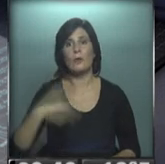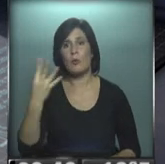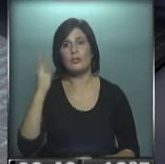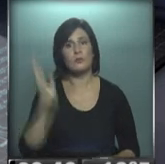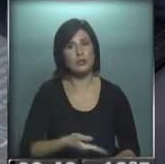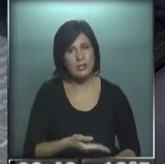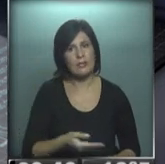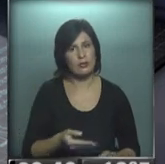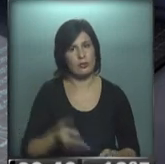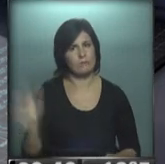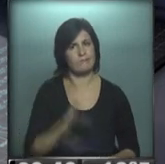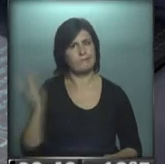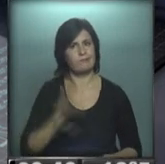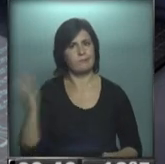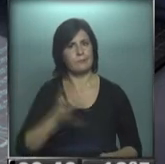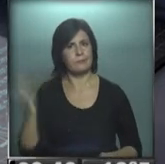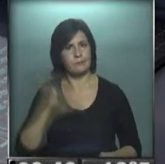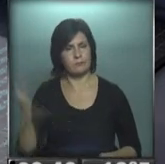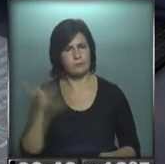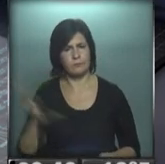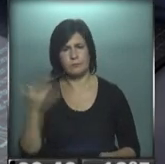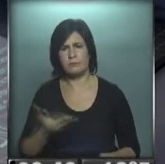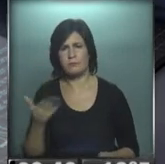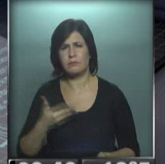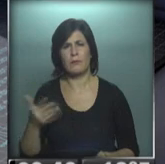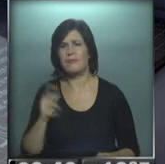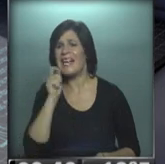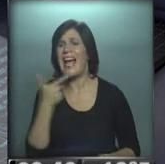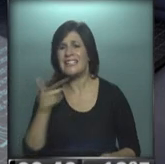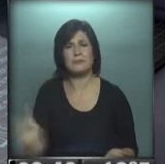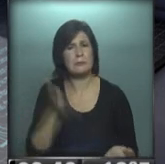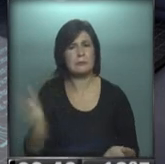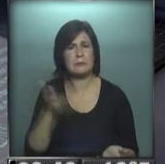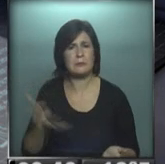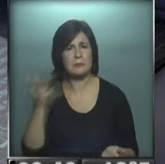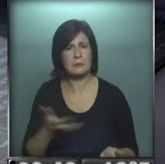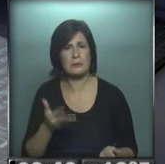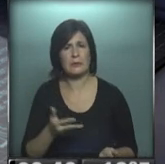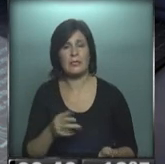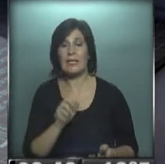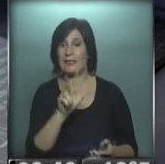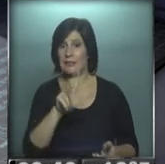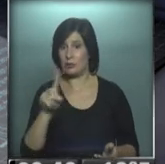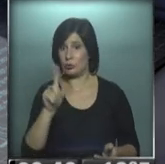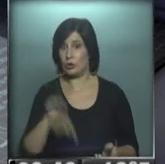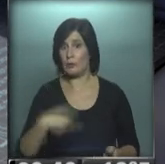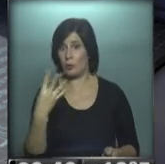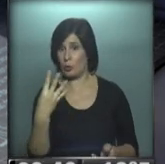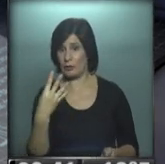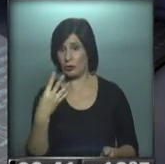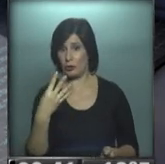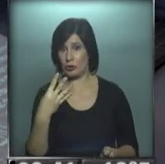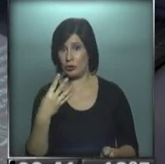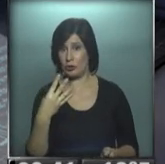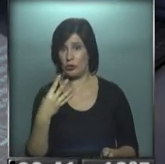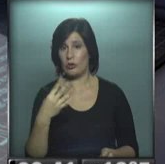31,4%. Hablamos de millones de metros cúbicos por día en realidad. De 31,4 millones cúbicos de metros por día. Y ahora hablamos